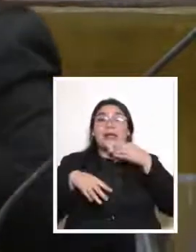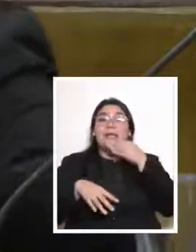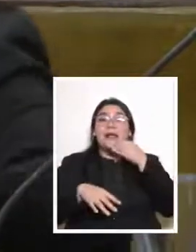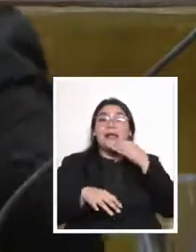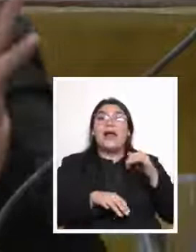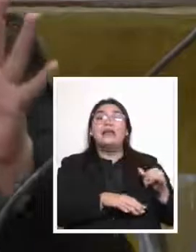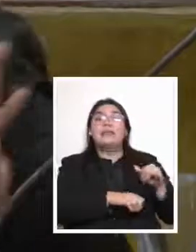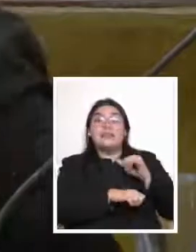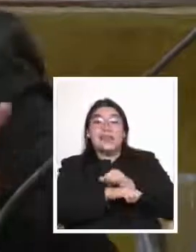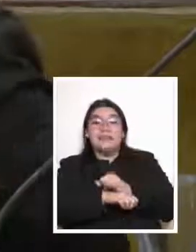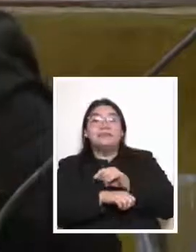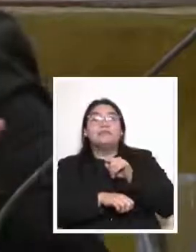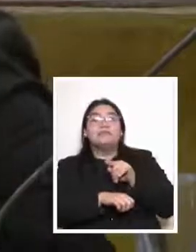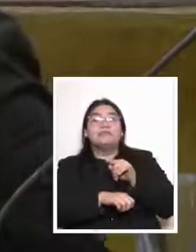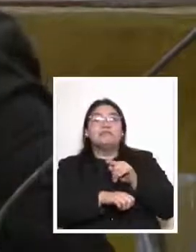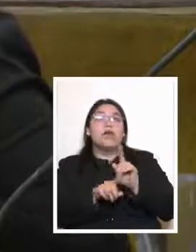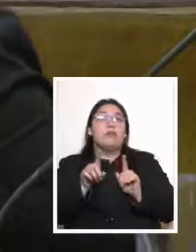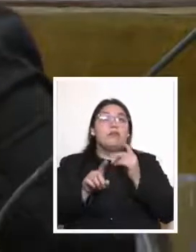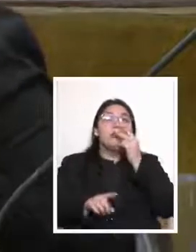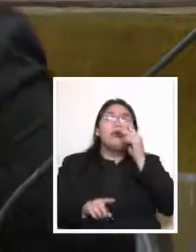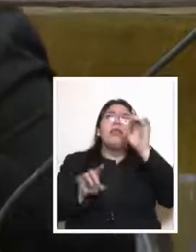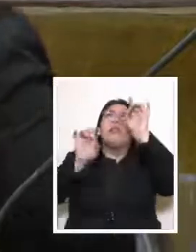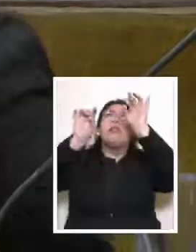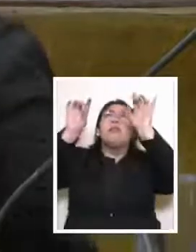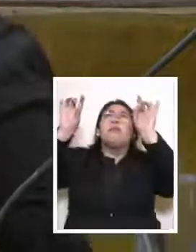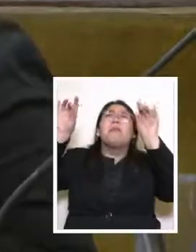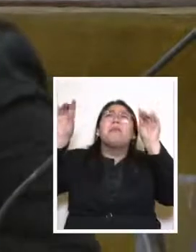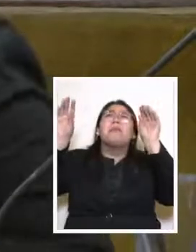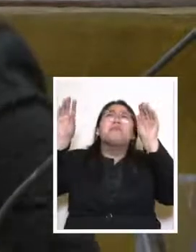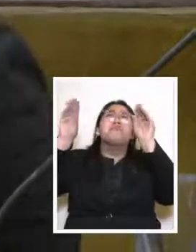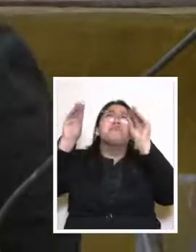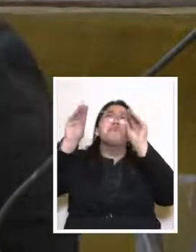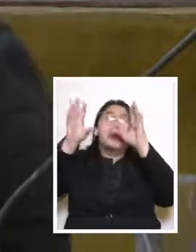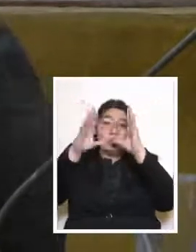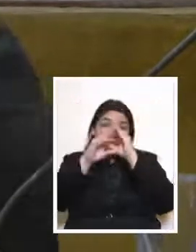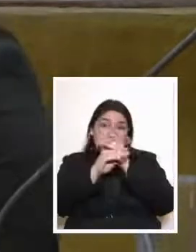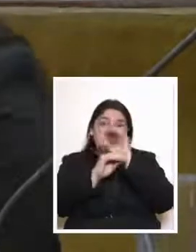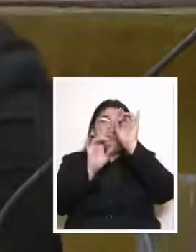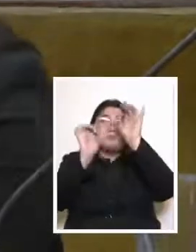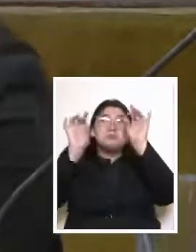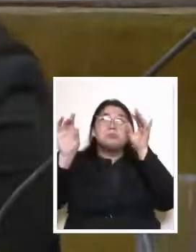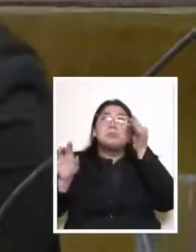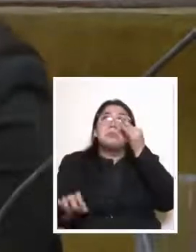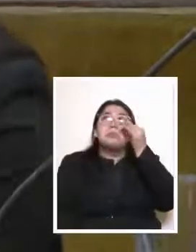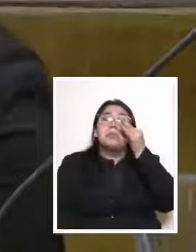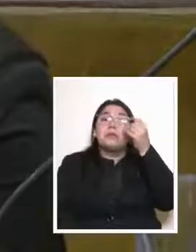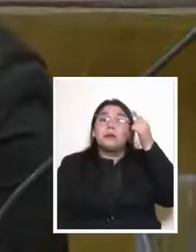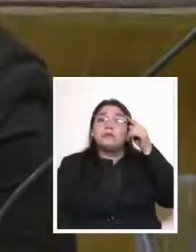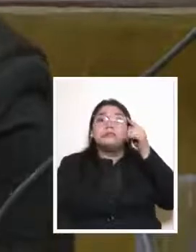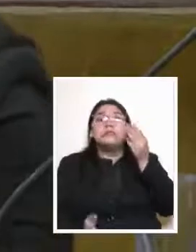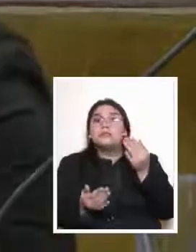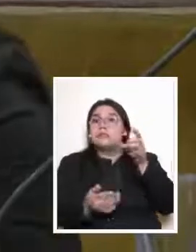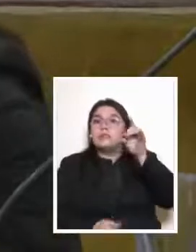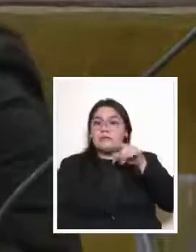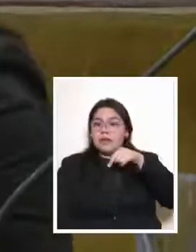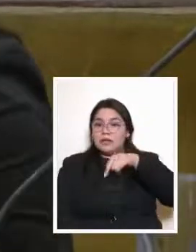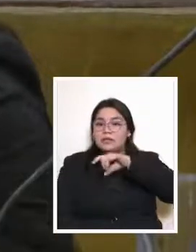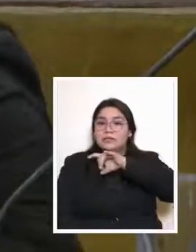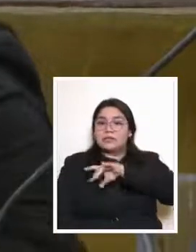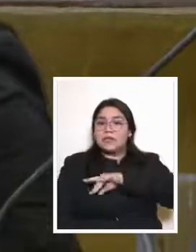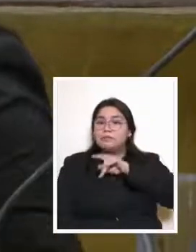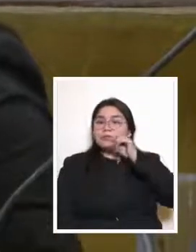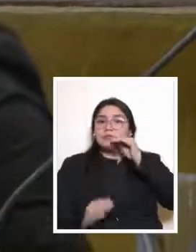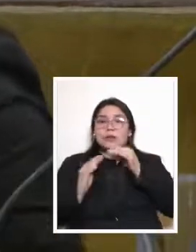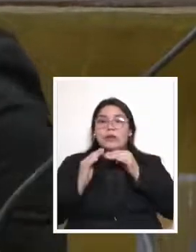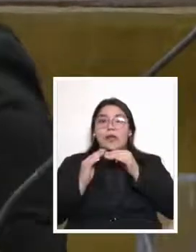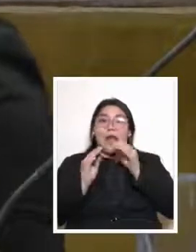donde seguramente ven muy pocas estrellas en la noche, pero sí deben saber qué tan potente es el país en el que están en este ámbito,